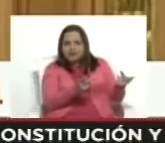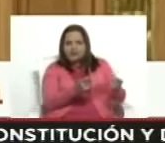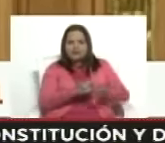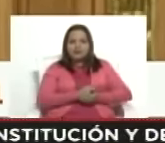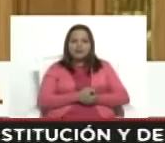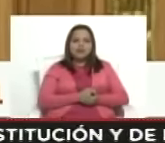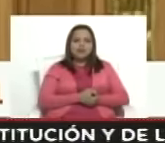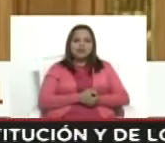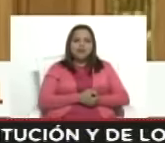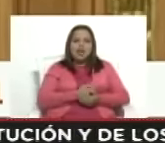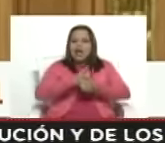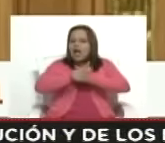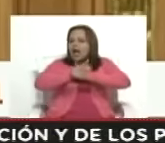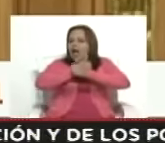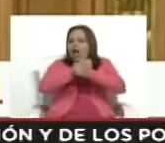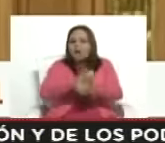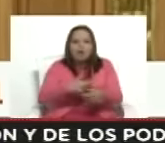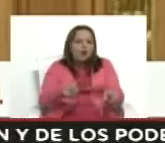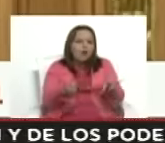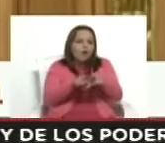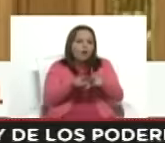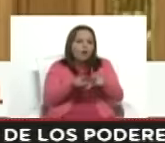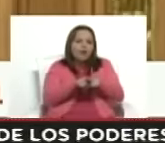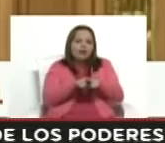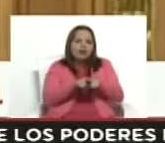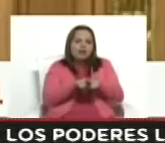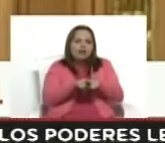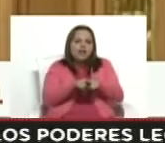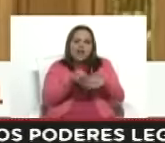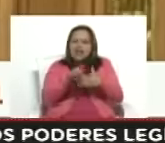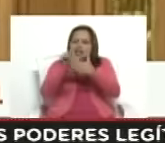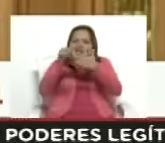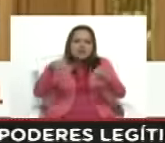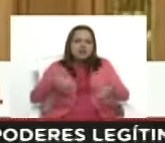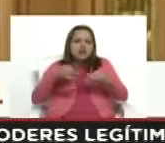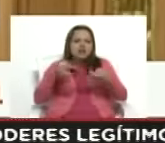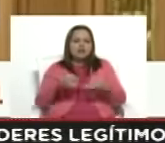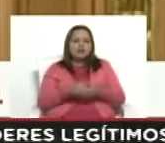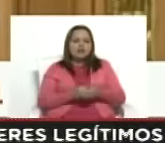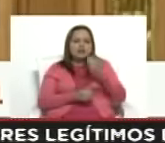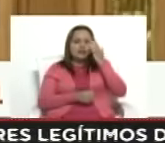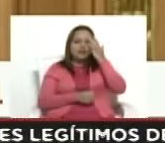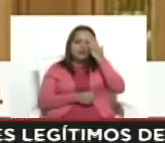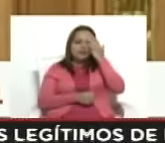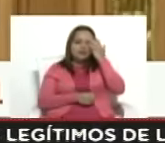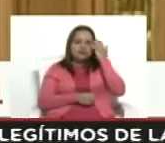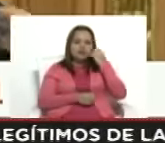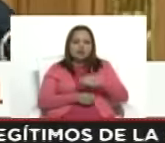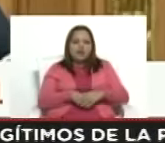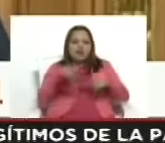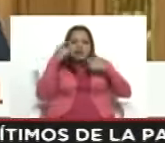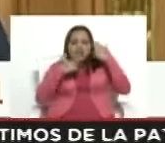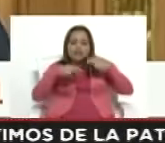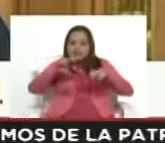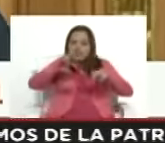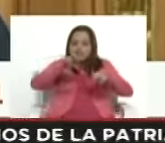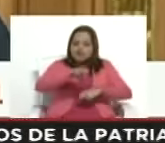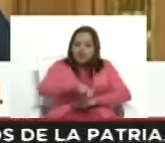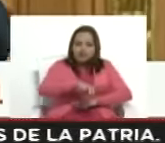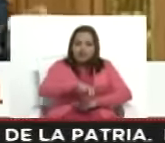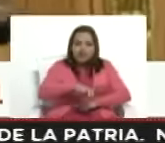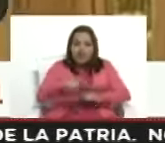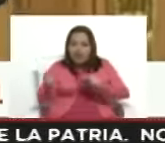con el amor que recibimos a nuestro comandante siempre. Y se sentó ahí a hablar con